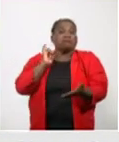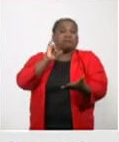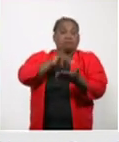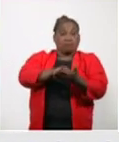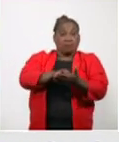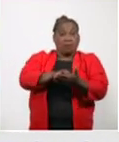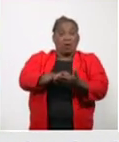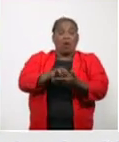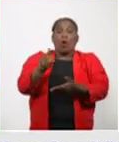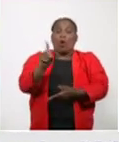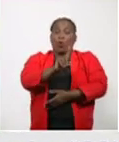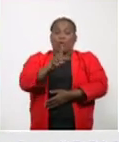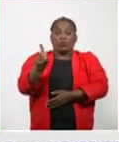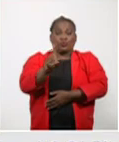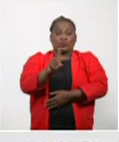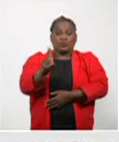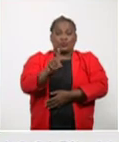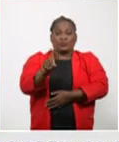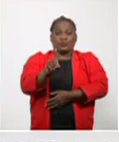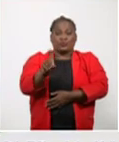11 no es